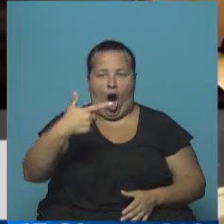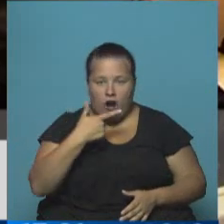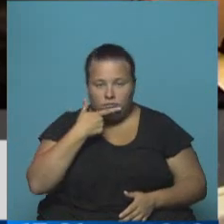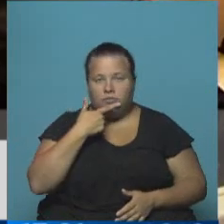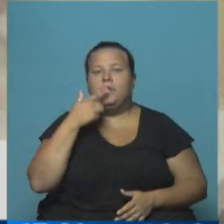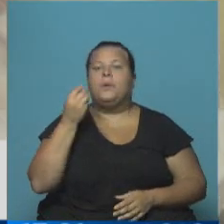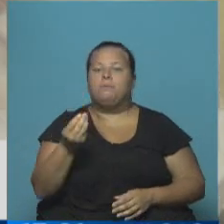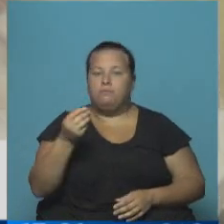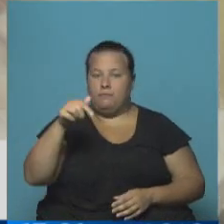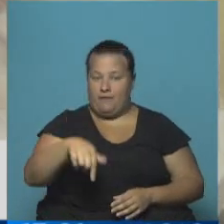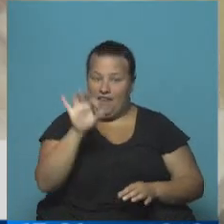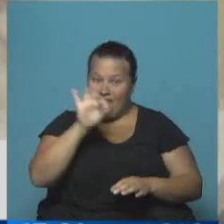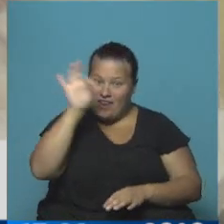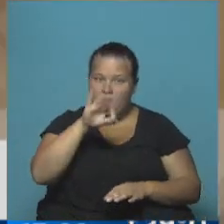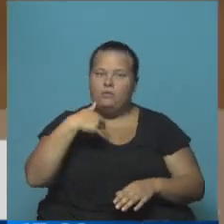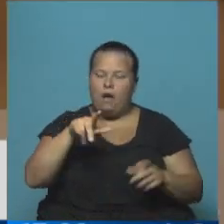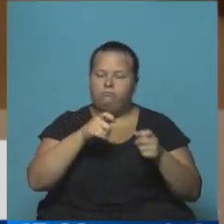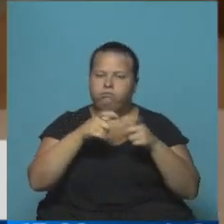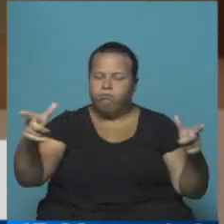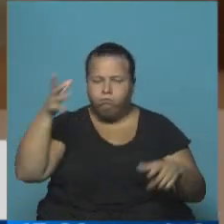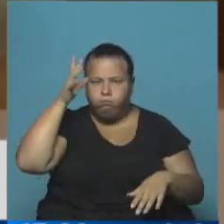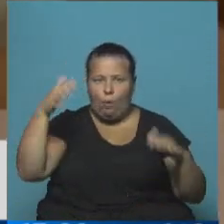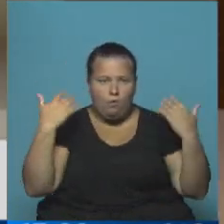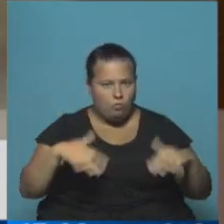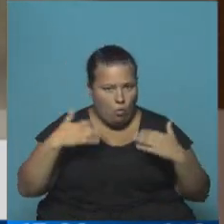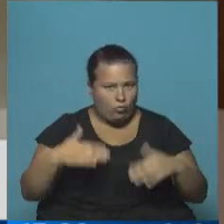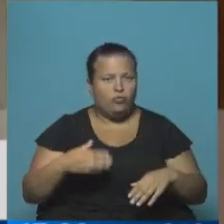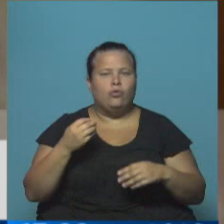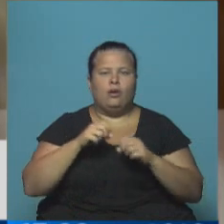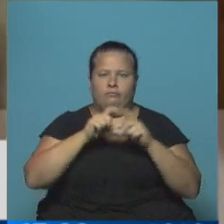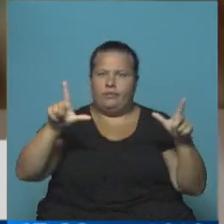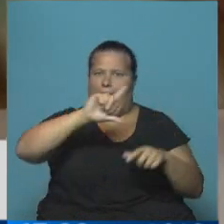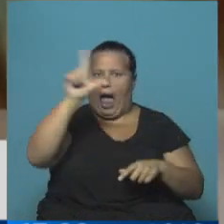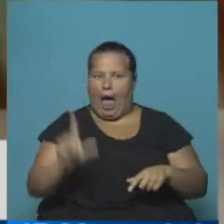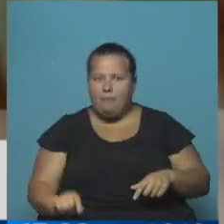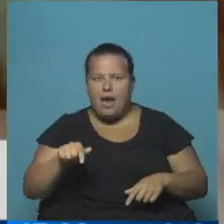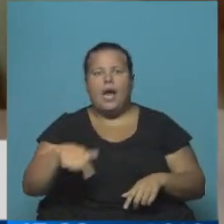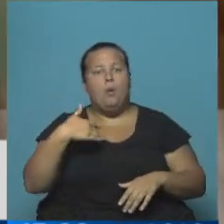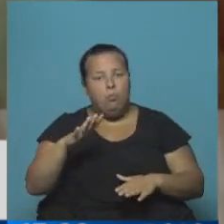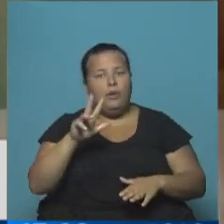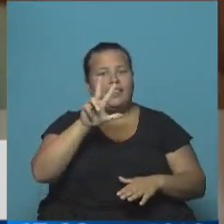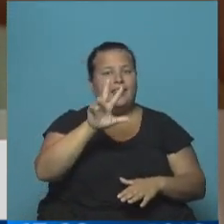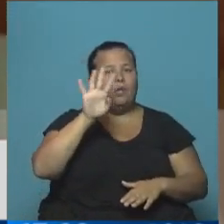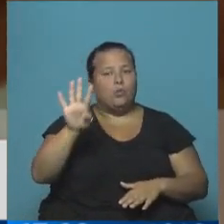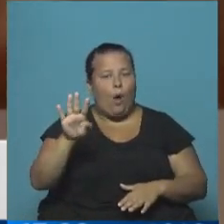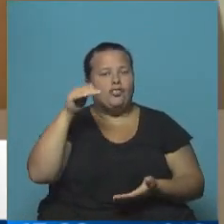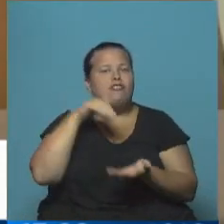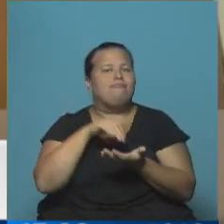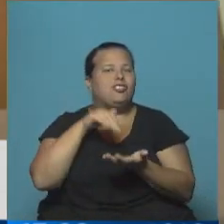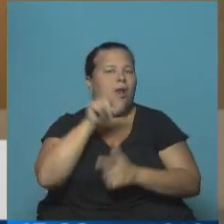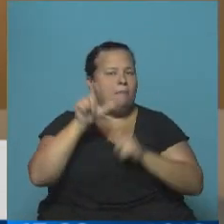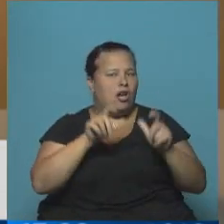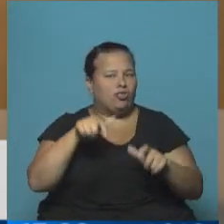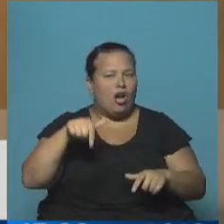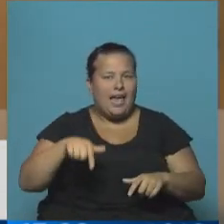la Salud Es que este virus se propaga de manera explosiva por toda América y que podría afectar entre TR y 4 millones de